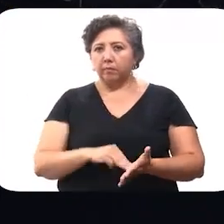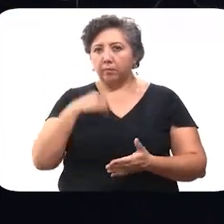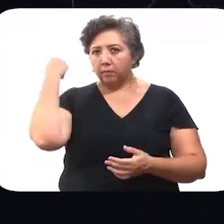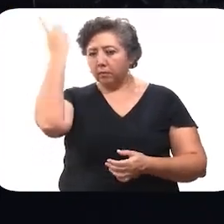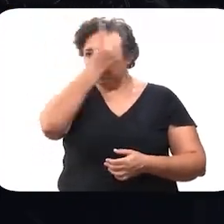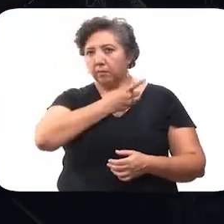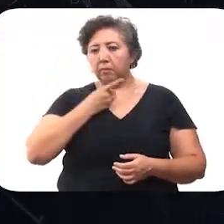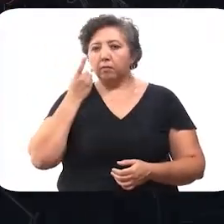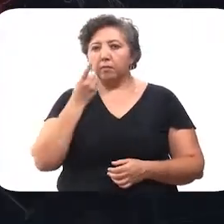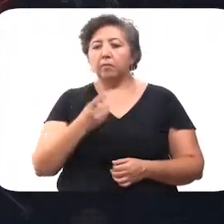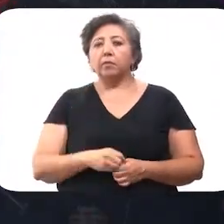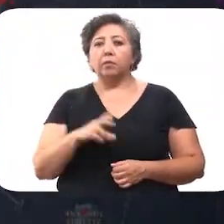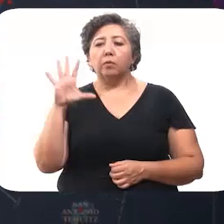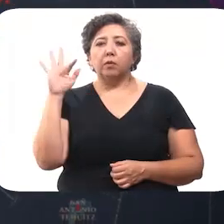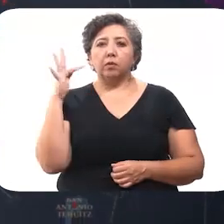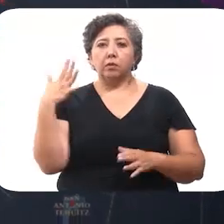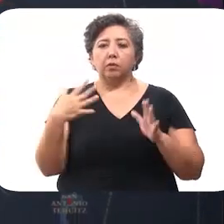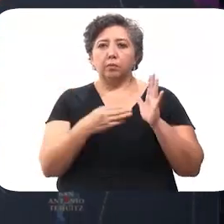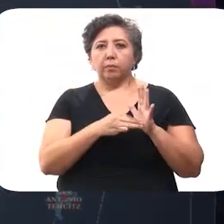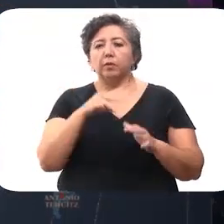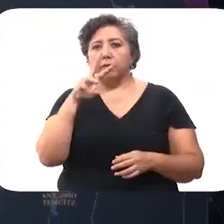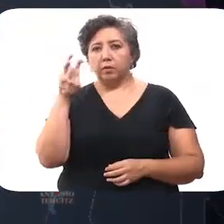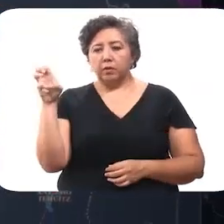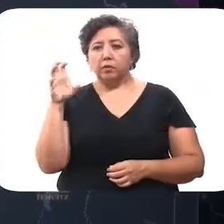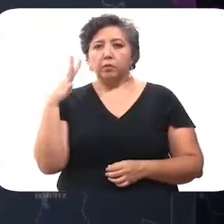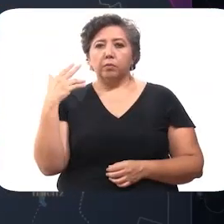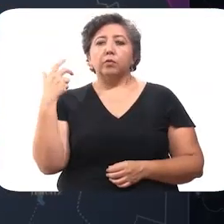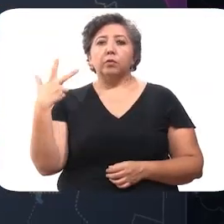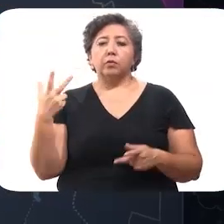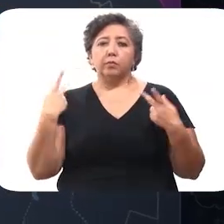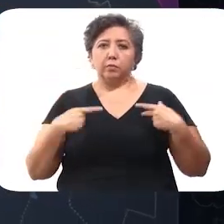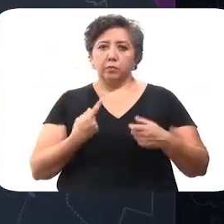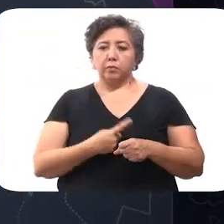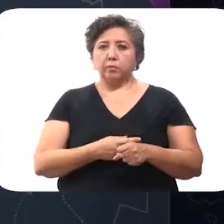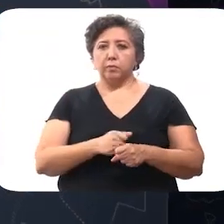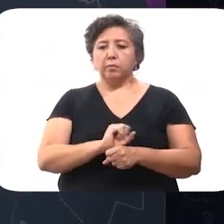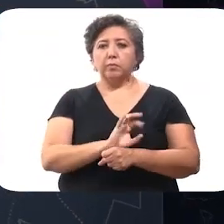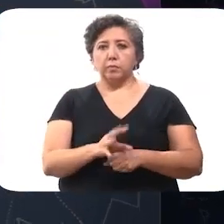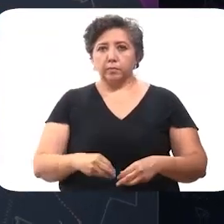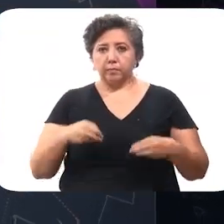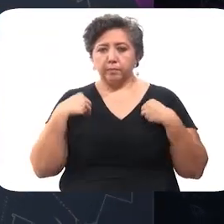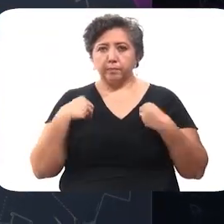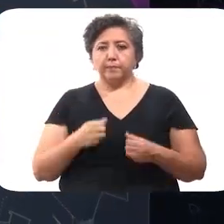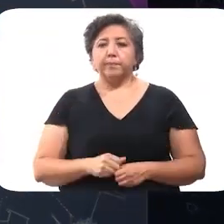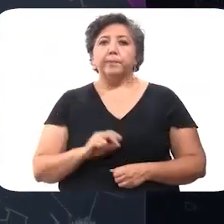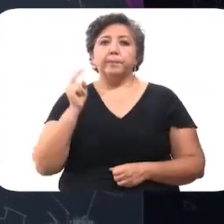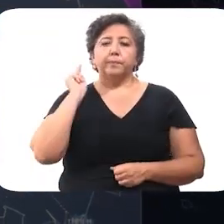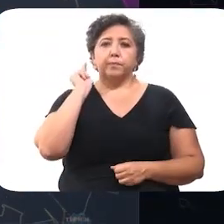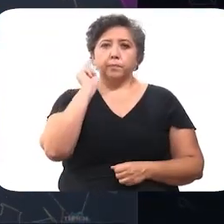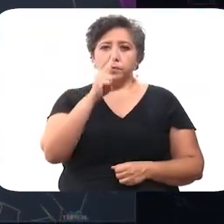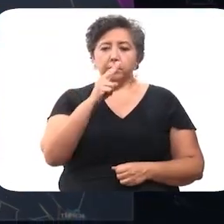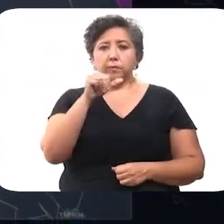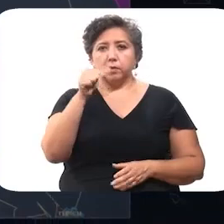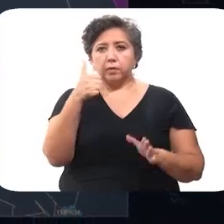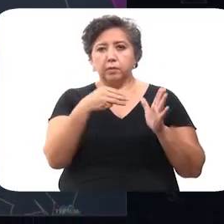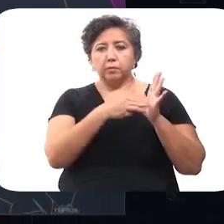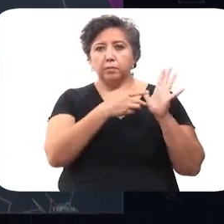se han diagnosticado 45.358 personas contagiadas de coronavirus, que viven en la zona